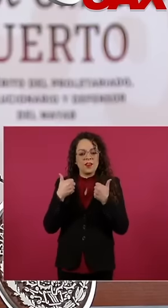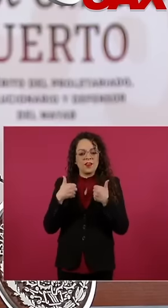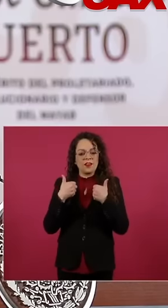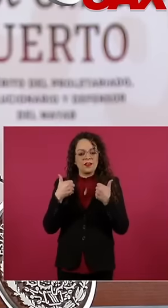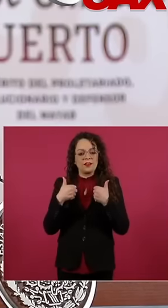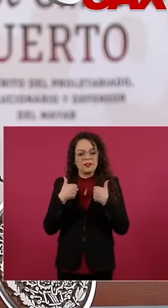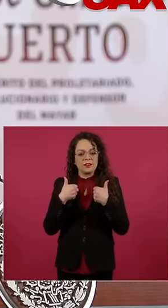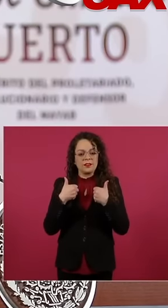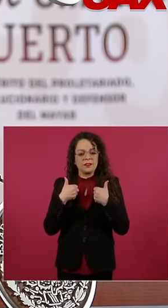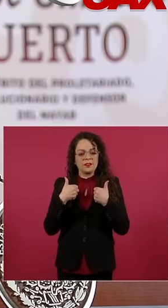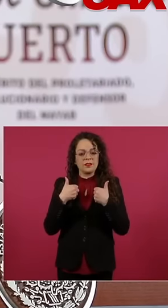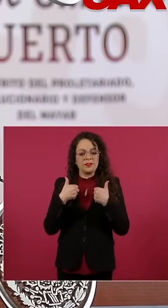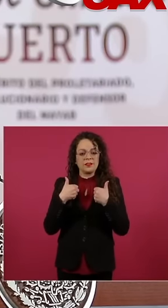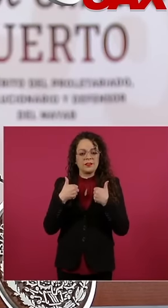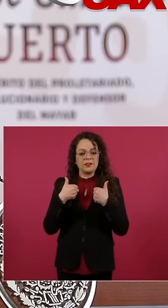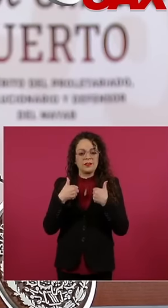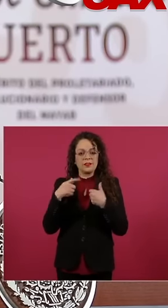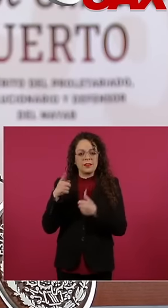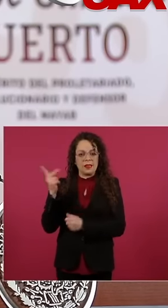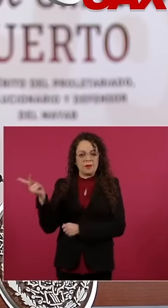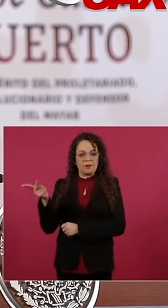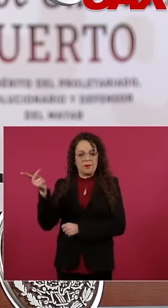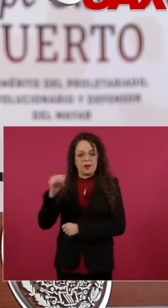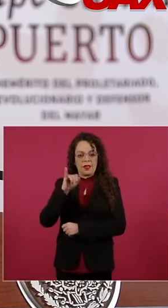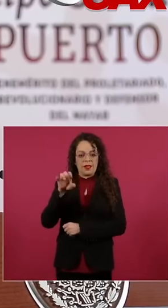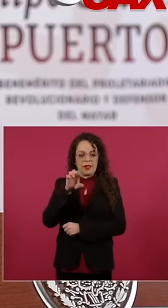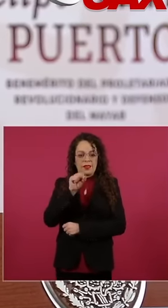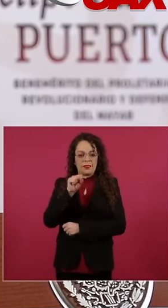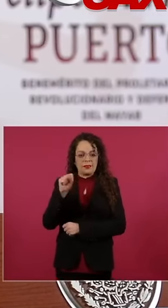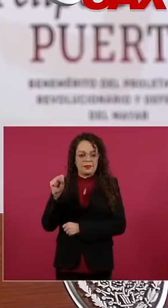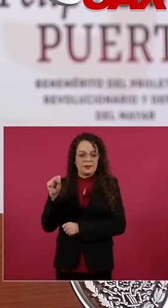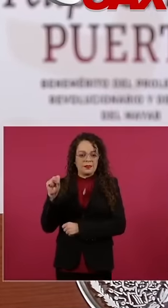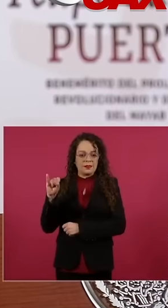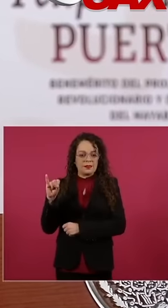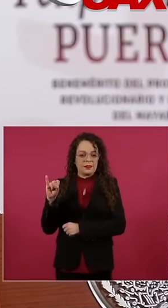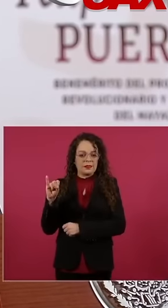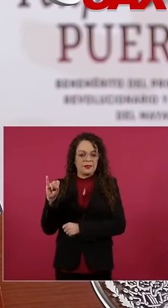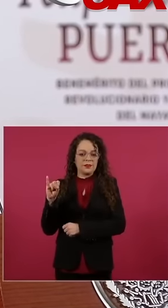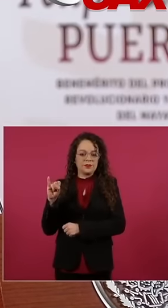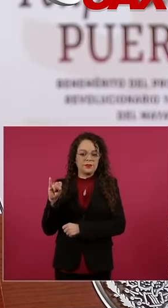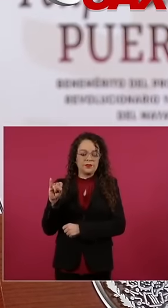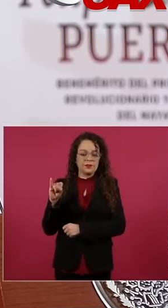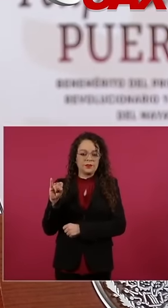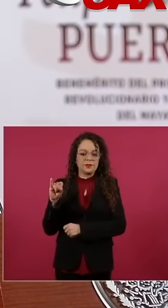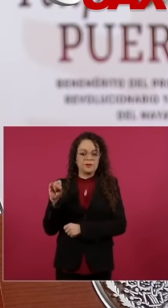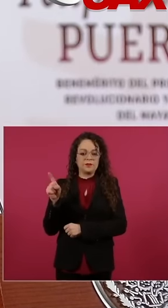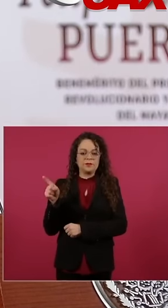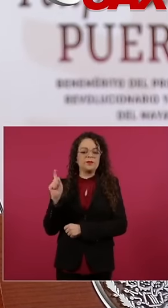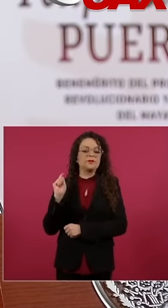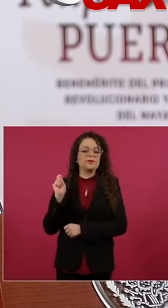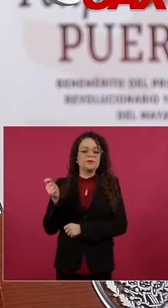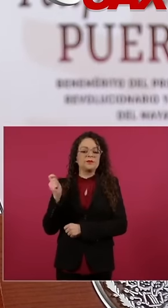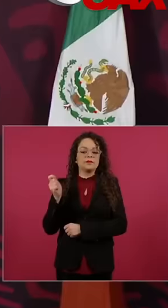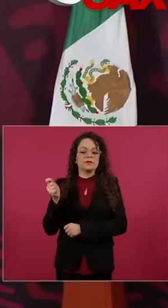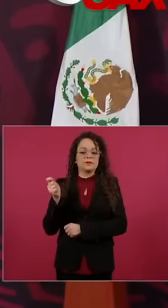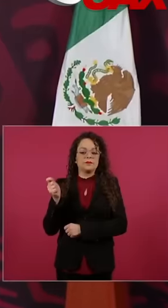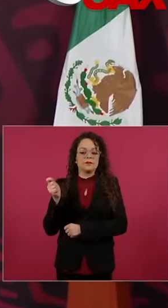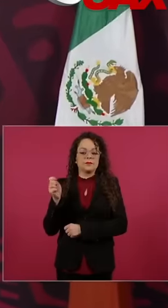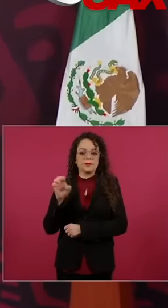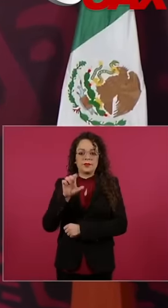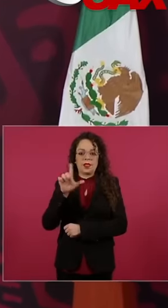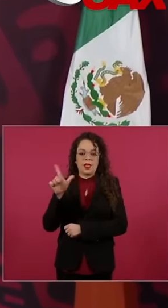está, pregúntale a Jessy, creo que es una aportación de